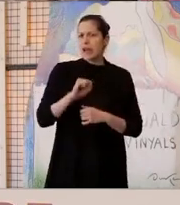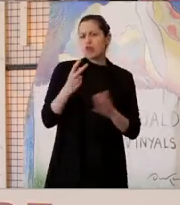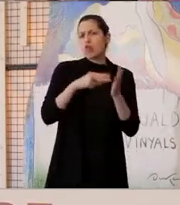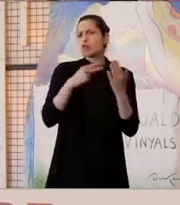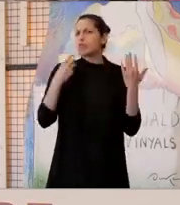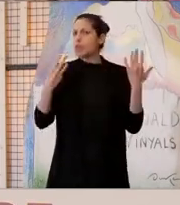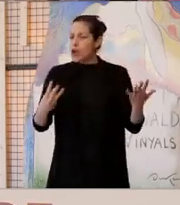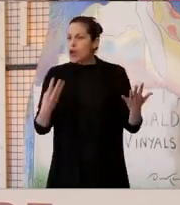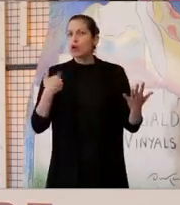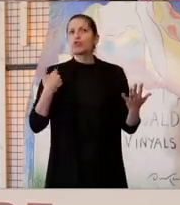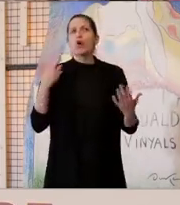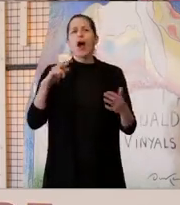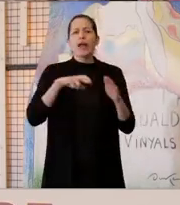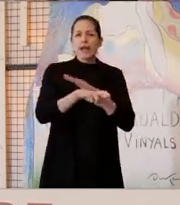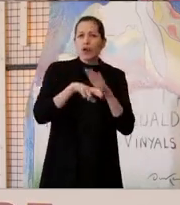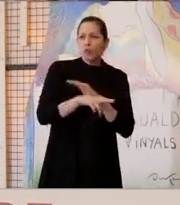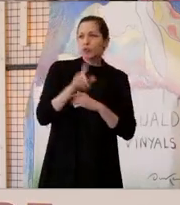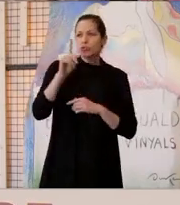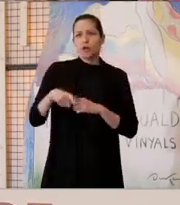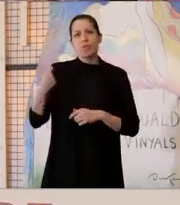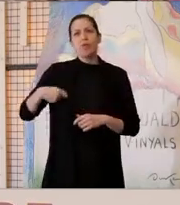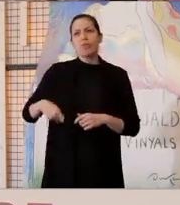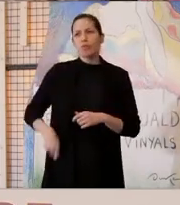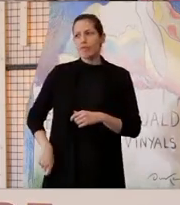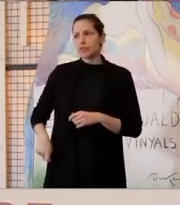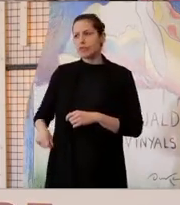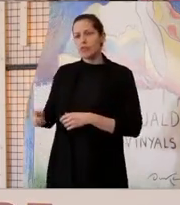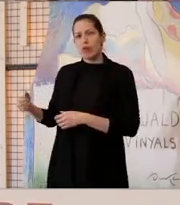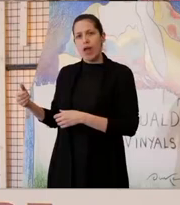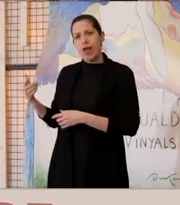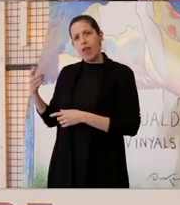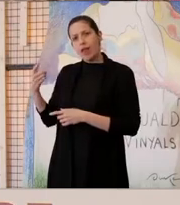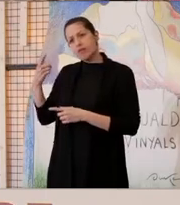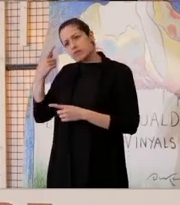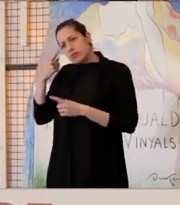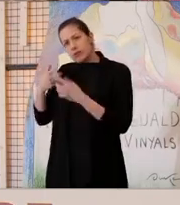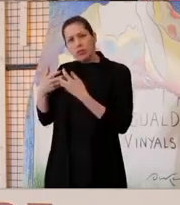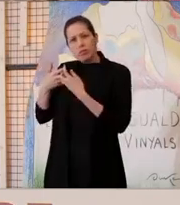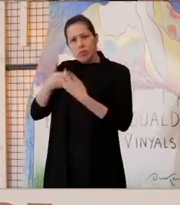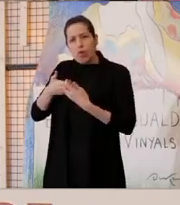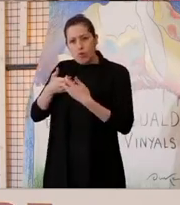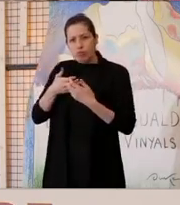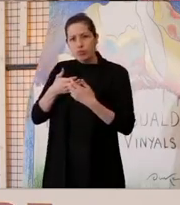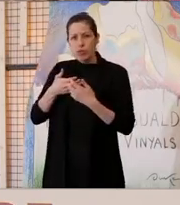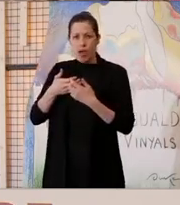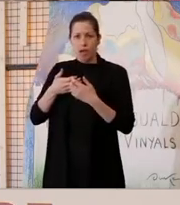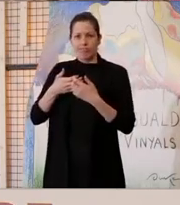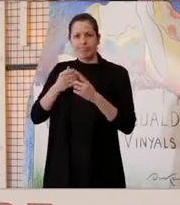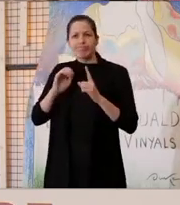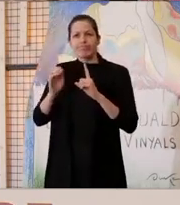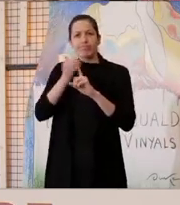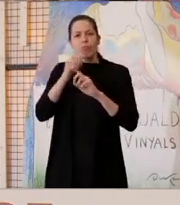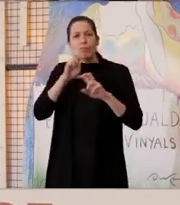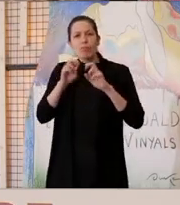personal de todos aquellos organismos que estaban en la batalla por la igualdad no esto quiere decir que todavía evidentemente queda muchísimo por hacer porque